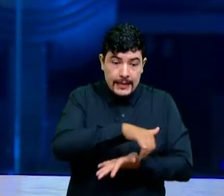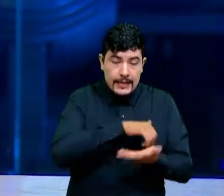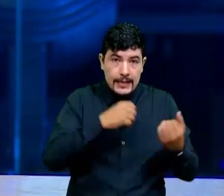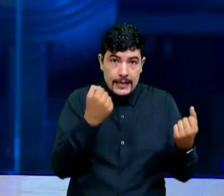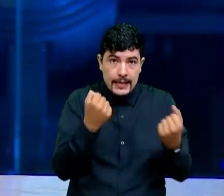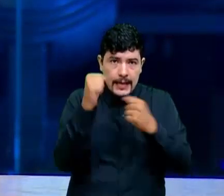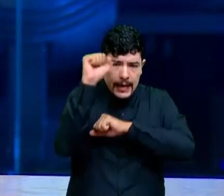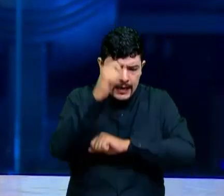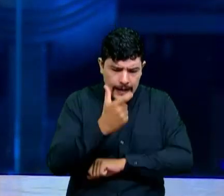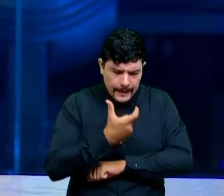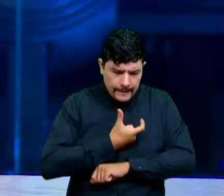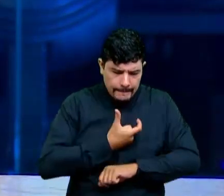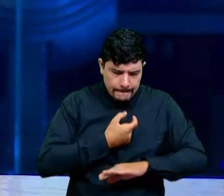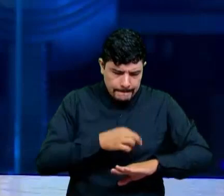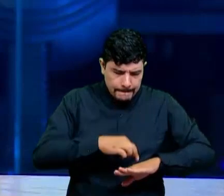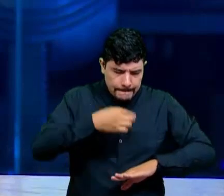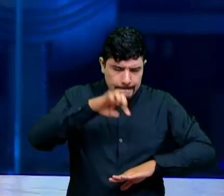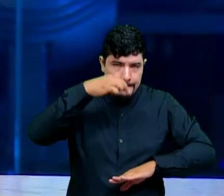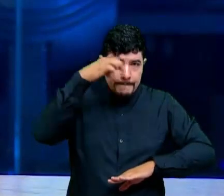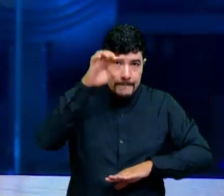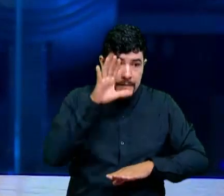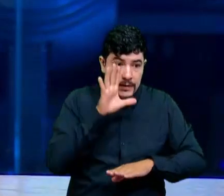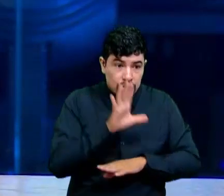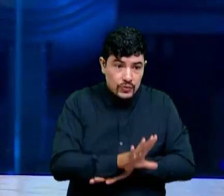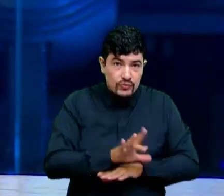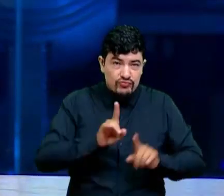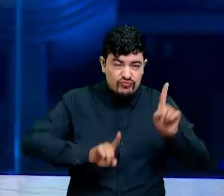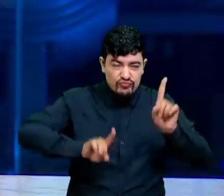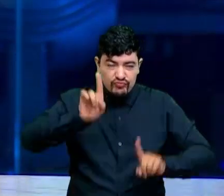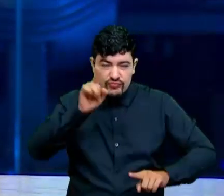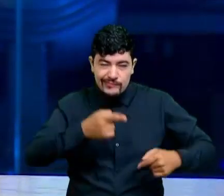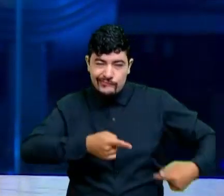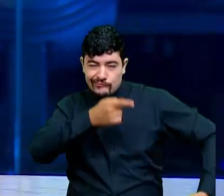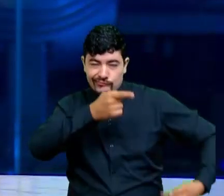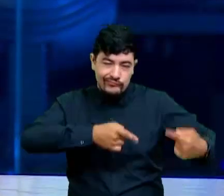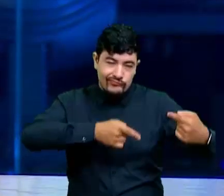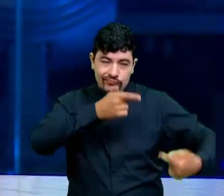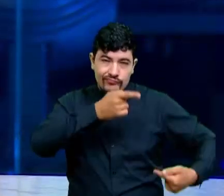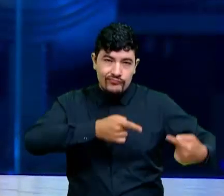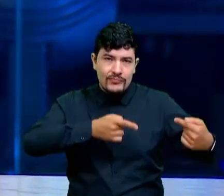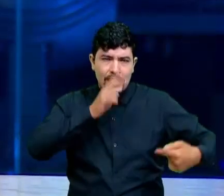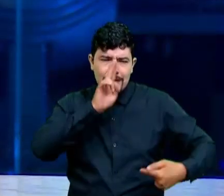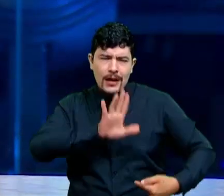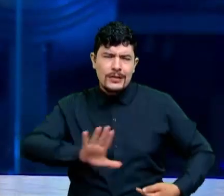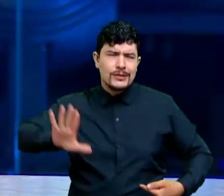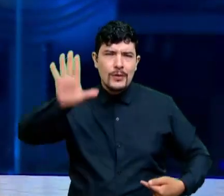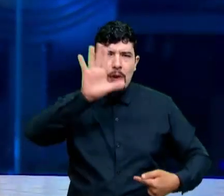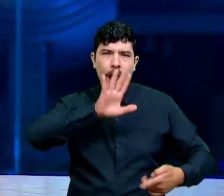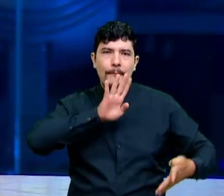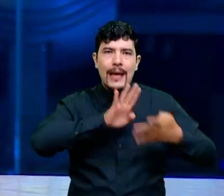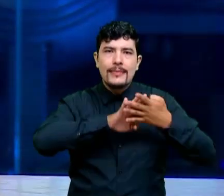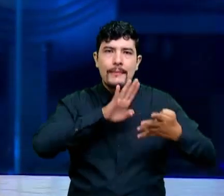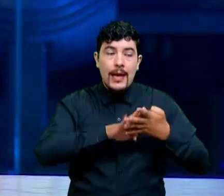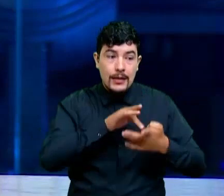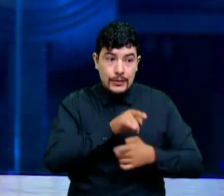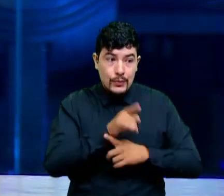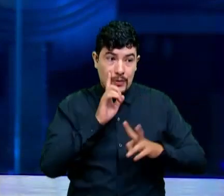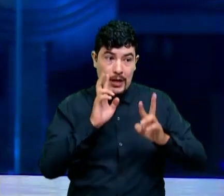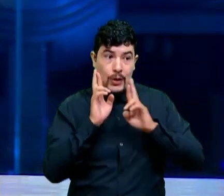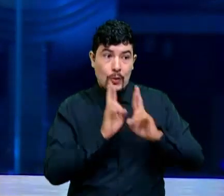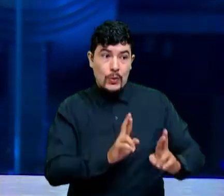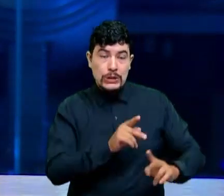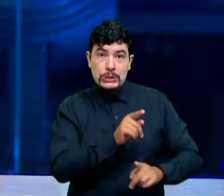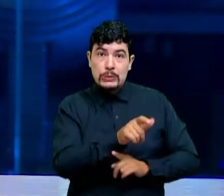las Olimpiadas Iberoamericanas de Matemáticas. Con este reconocimiento se posiciona entre los 10 mejores participantes de